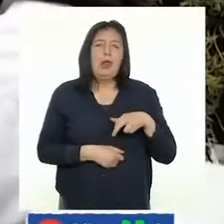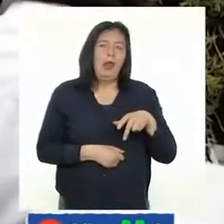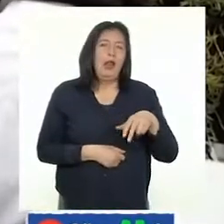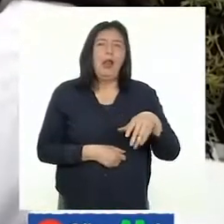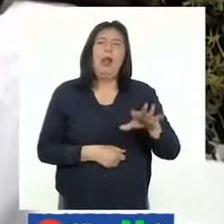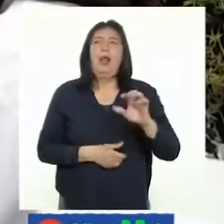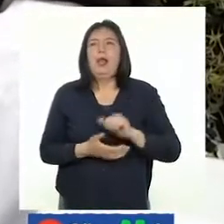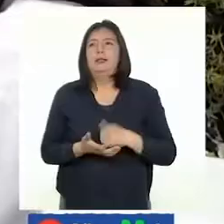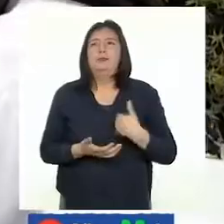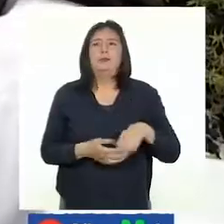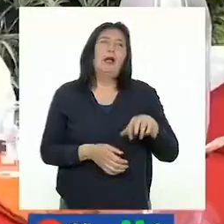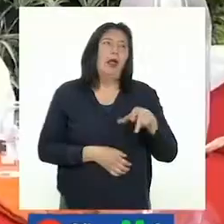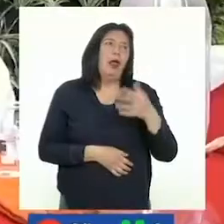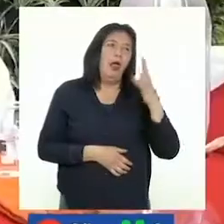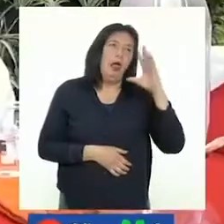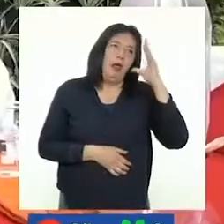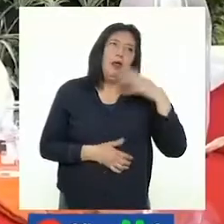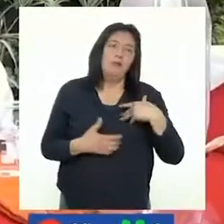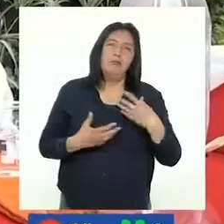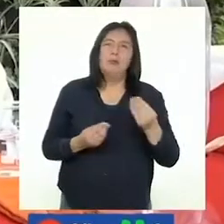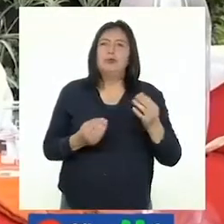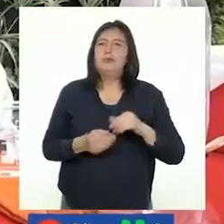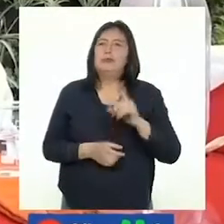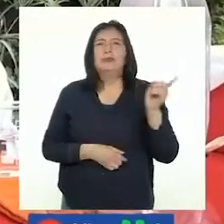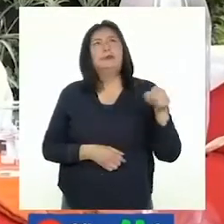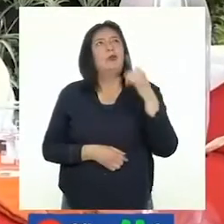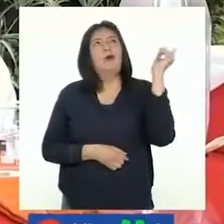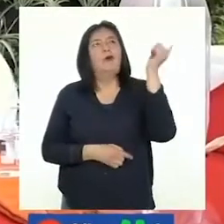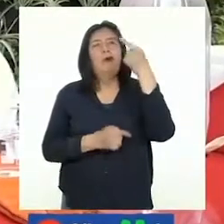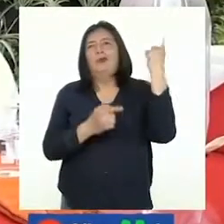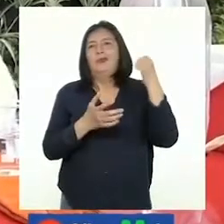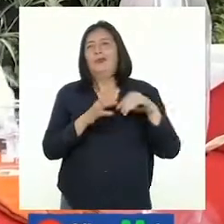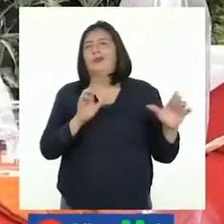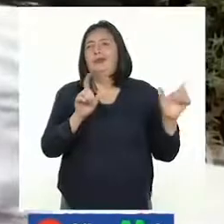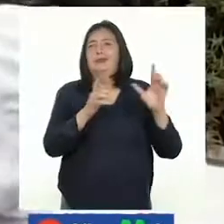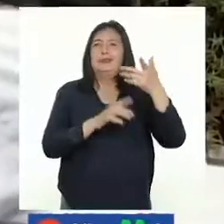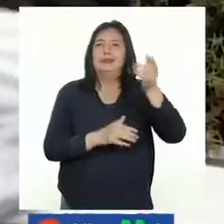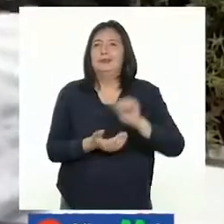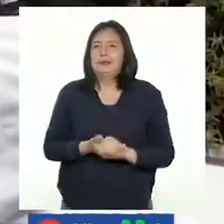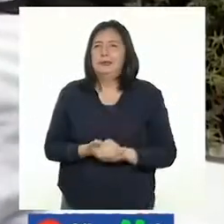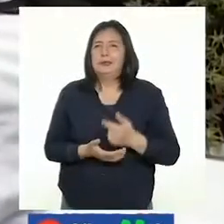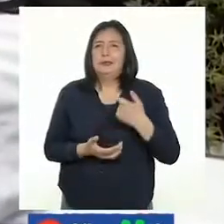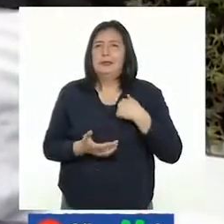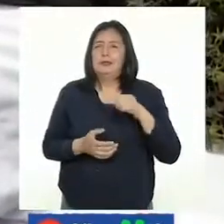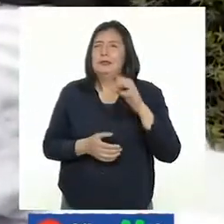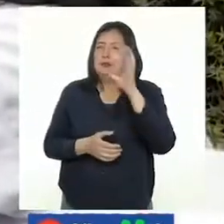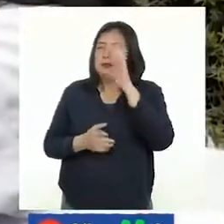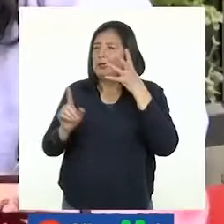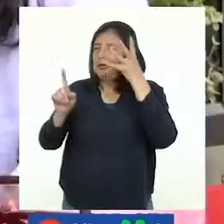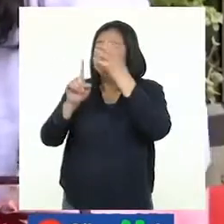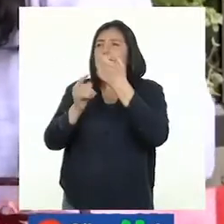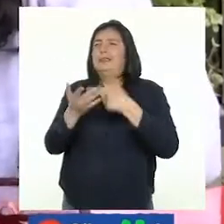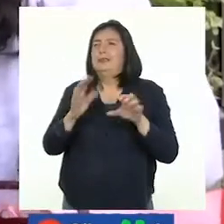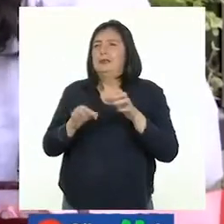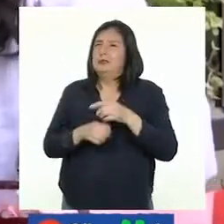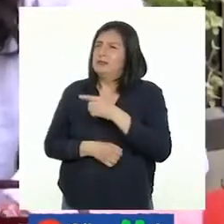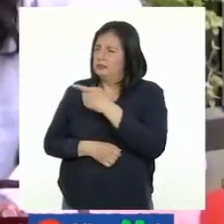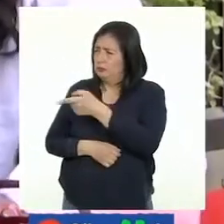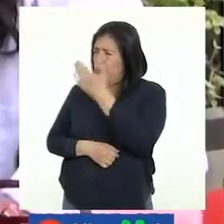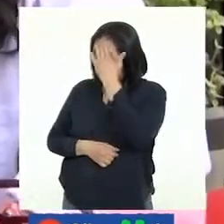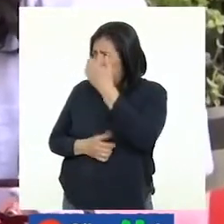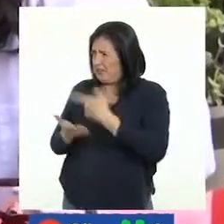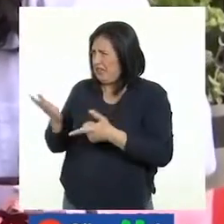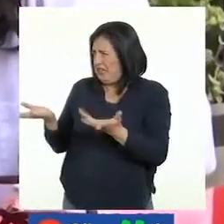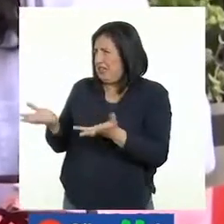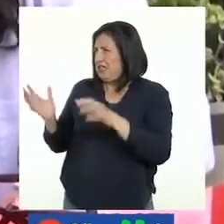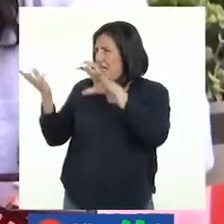¿En serio? He caminado mucho. ¿Mucho? Literalmente por todo el canal. Miro ¿Por todo? esta edición para buscar mi reto. ¿Ya? ¿Tú sabes para qué sirven las